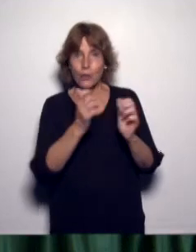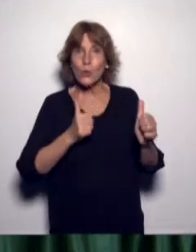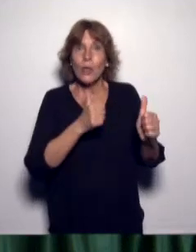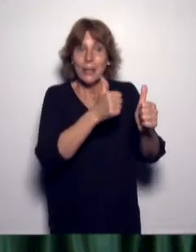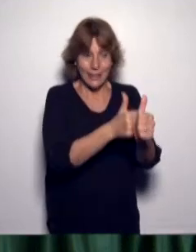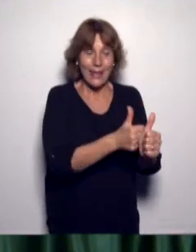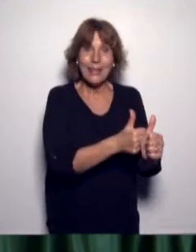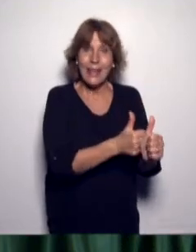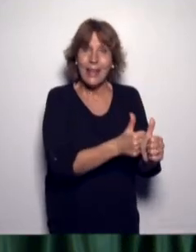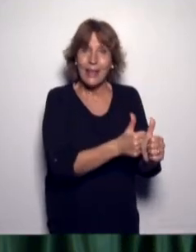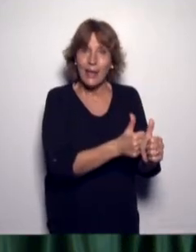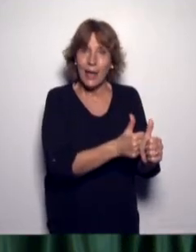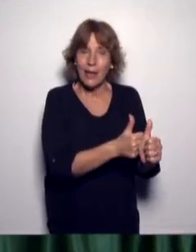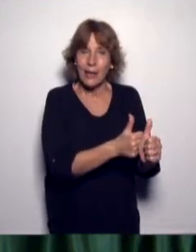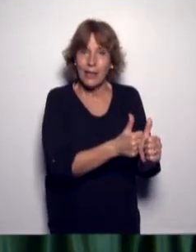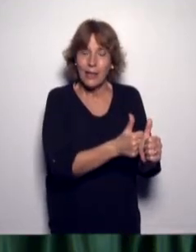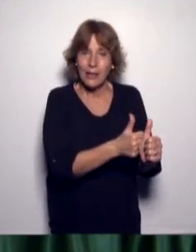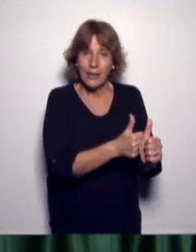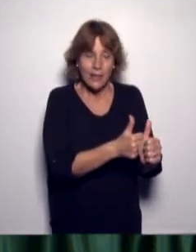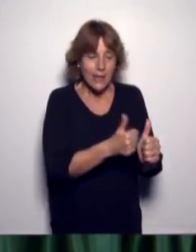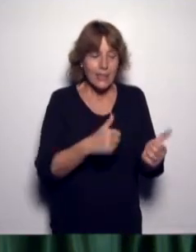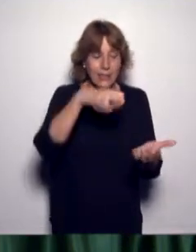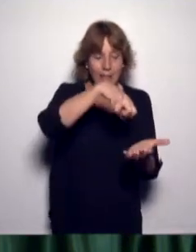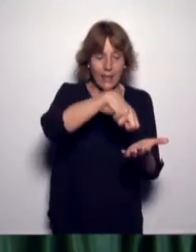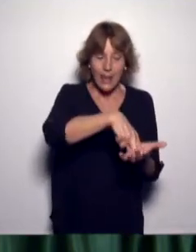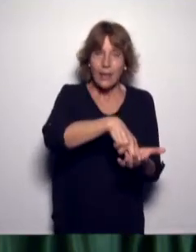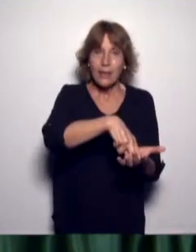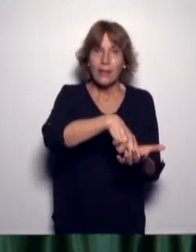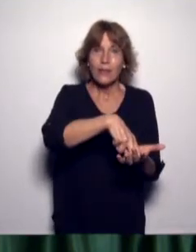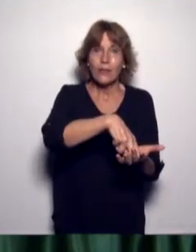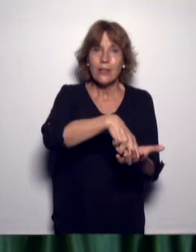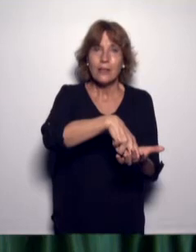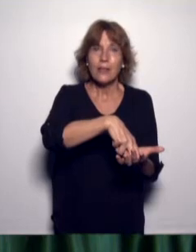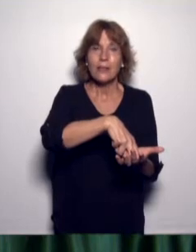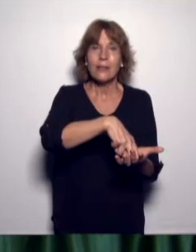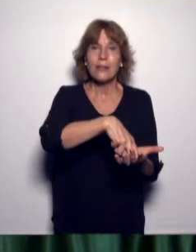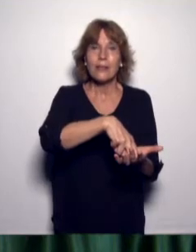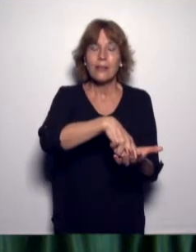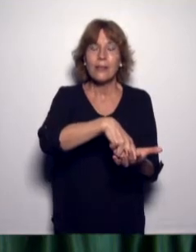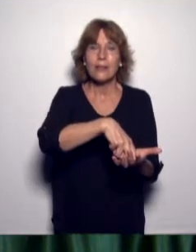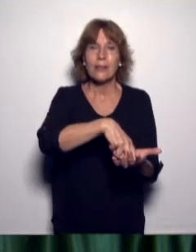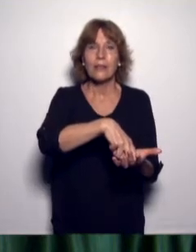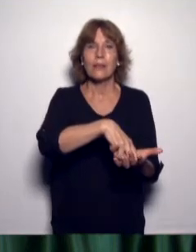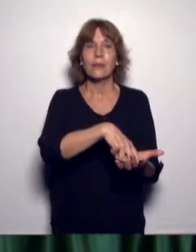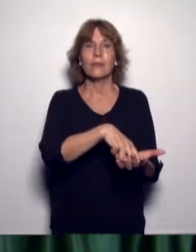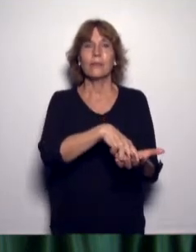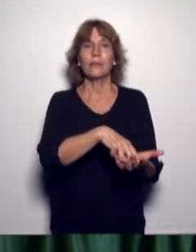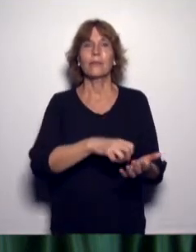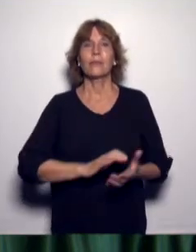pedirle ayuda, y cae de rodillas, se postra,